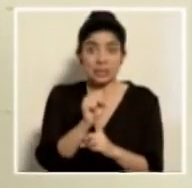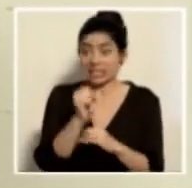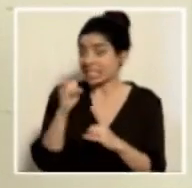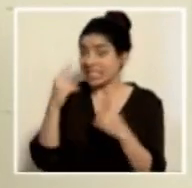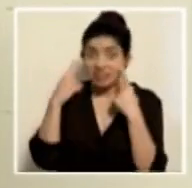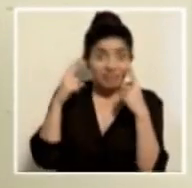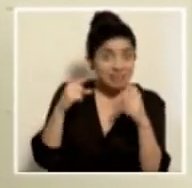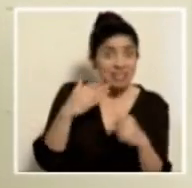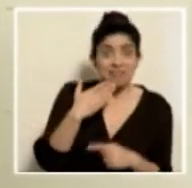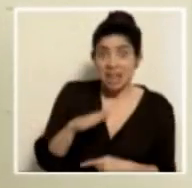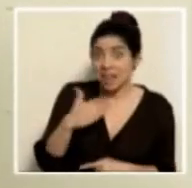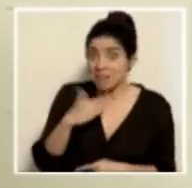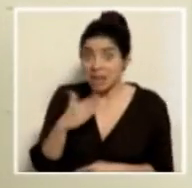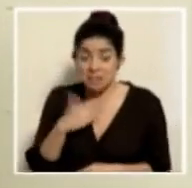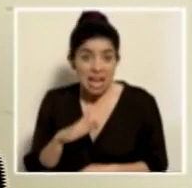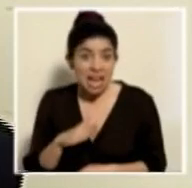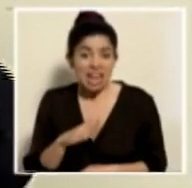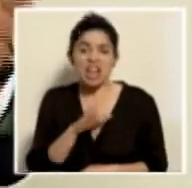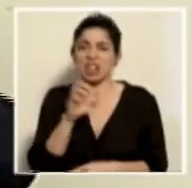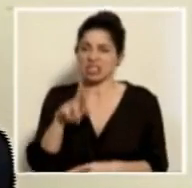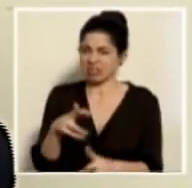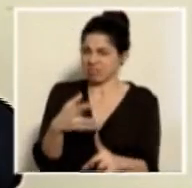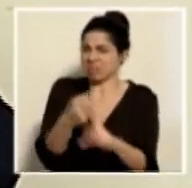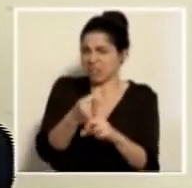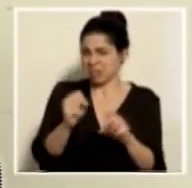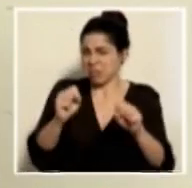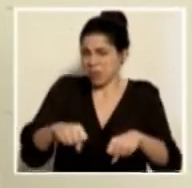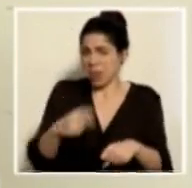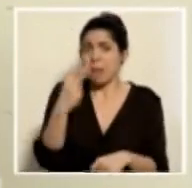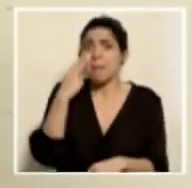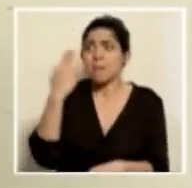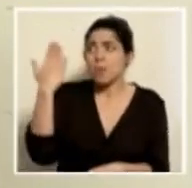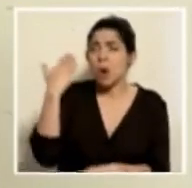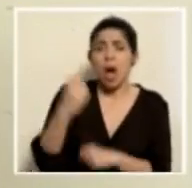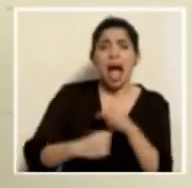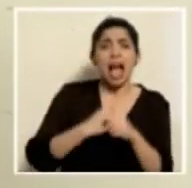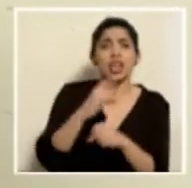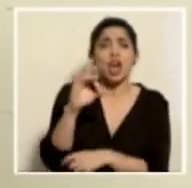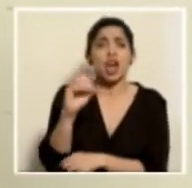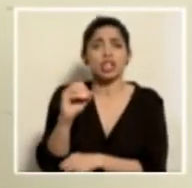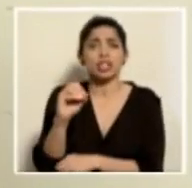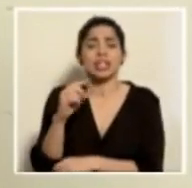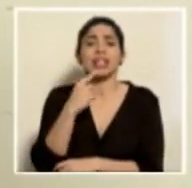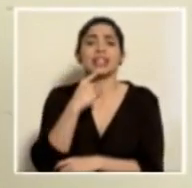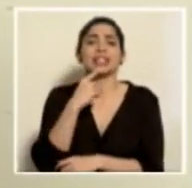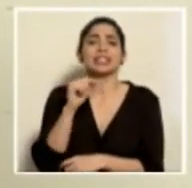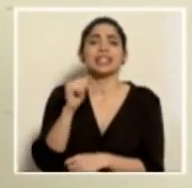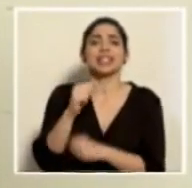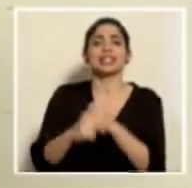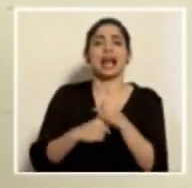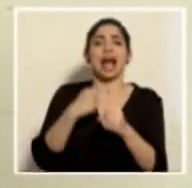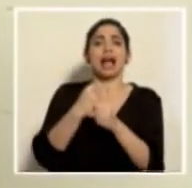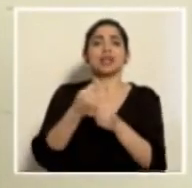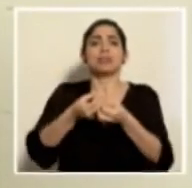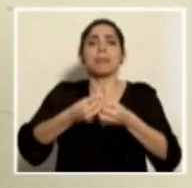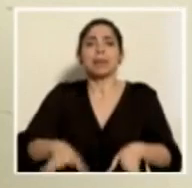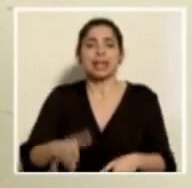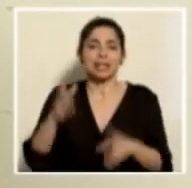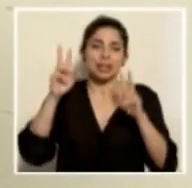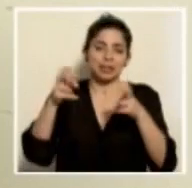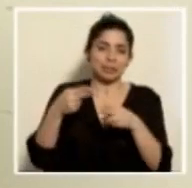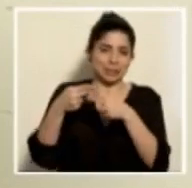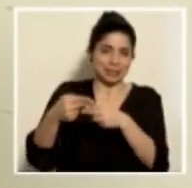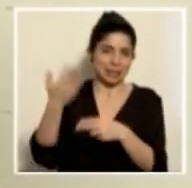bien, Costa Rica puede salir golpeada. Lo vimos en la década de los 80, lo que se llamó la década perdida. Pero también hay